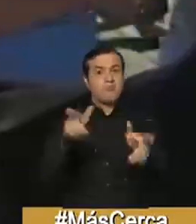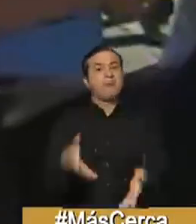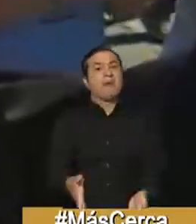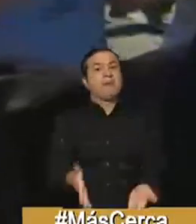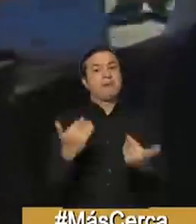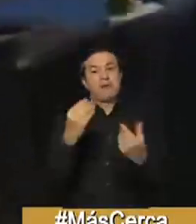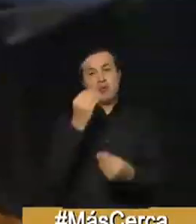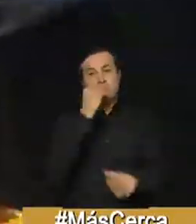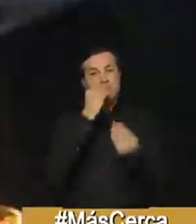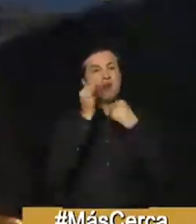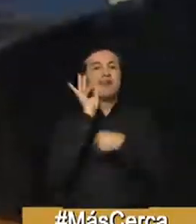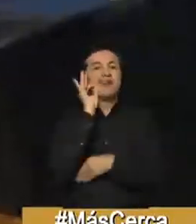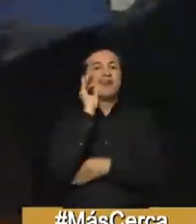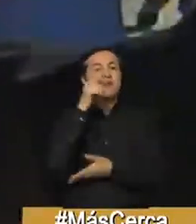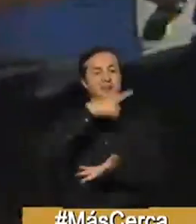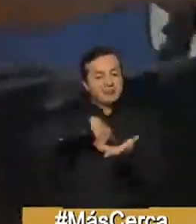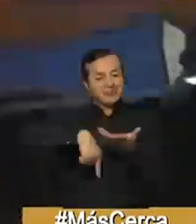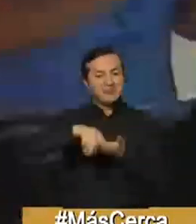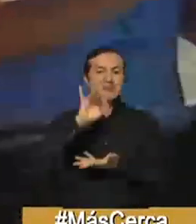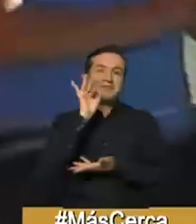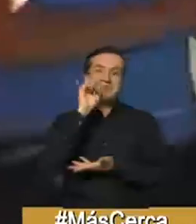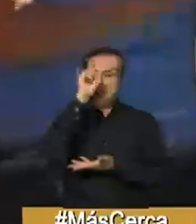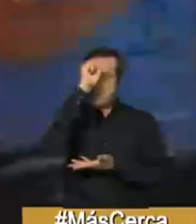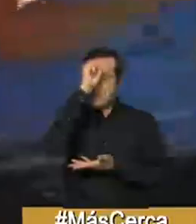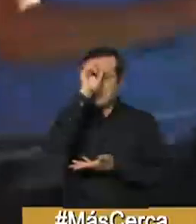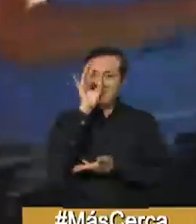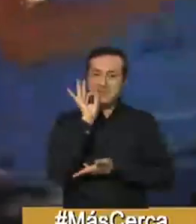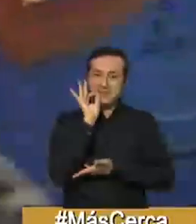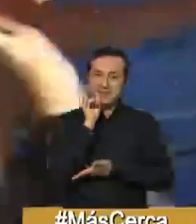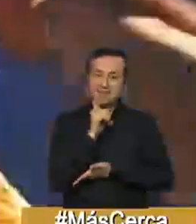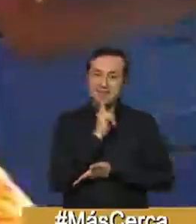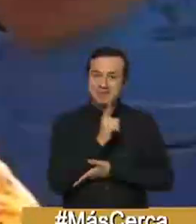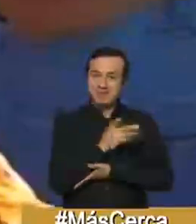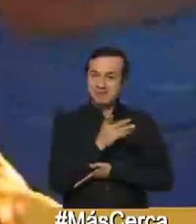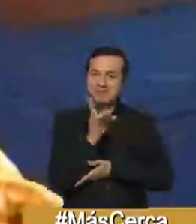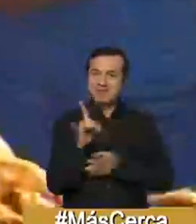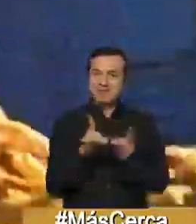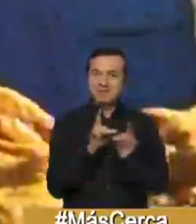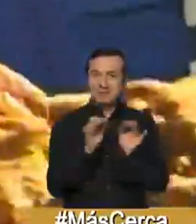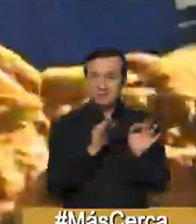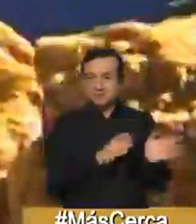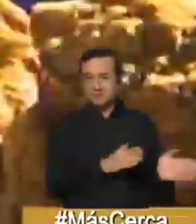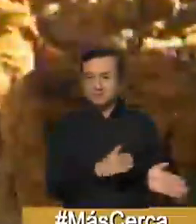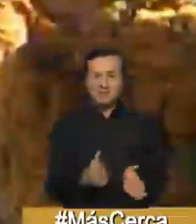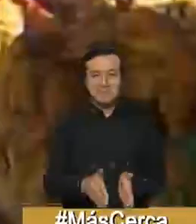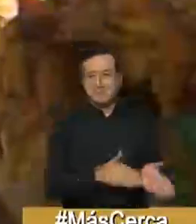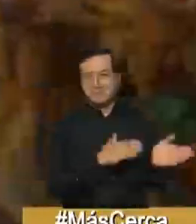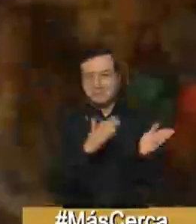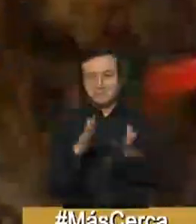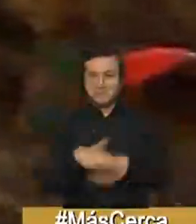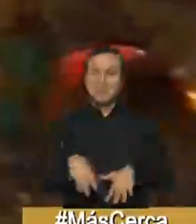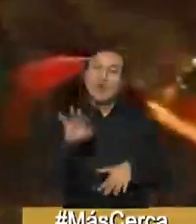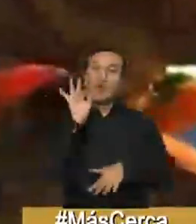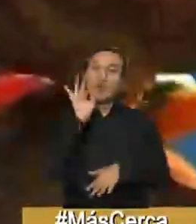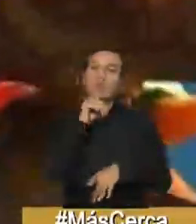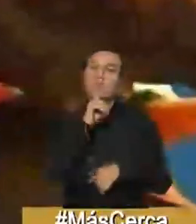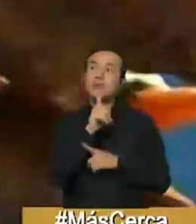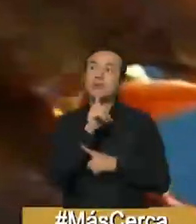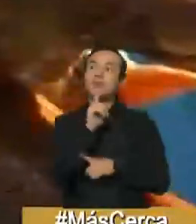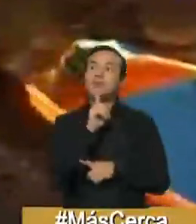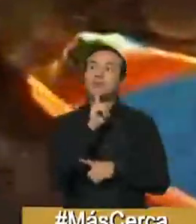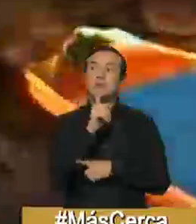vengan y deleiten de este delicioso plato que es el hornadito. Perfecto. Por acá también tenemos frutas